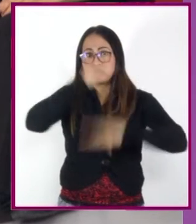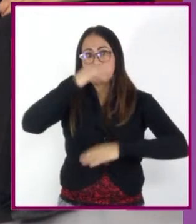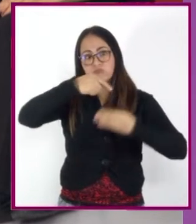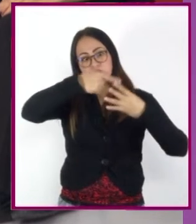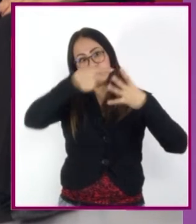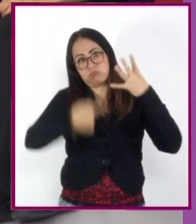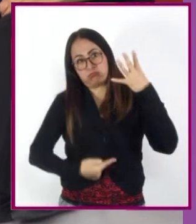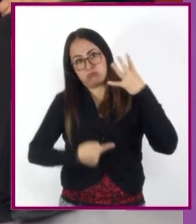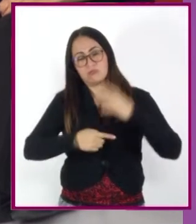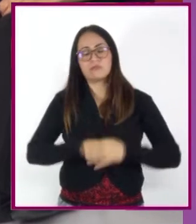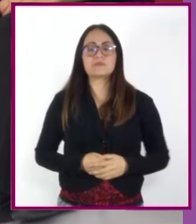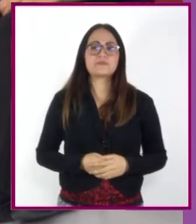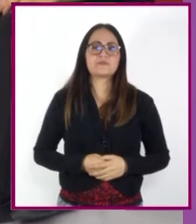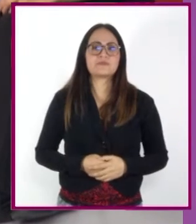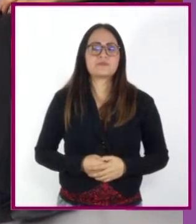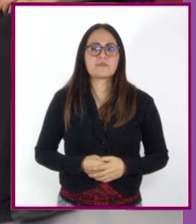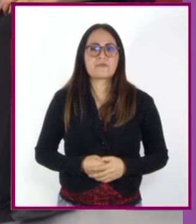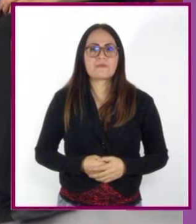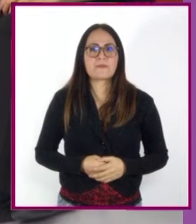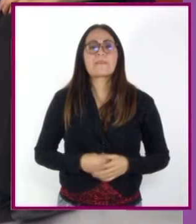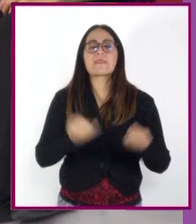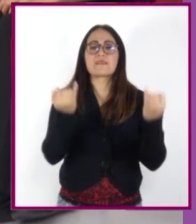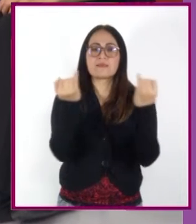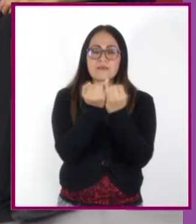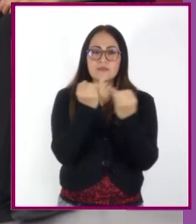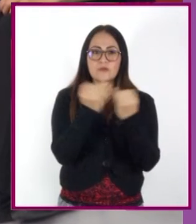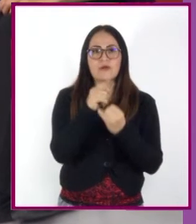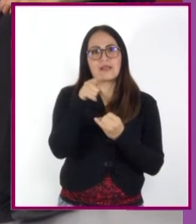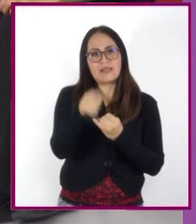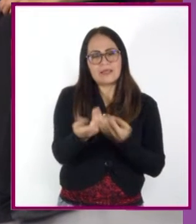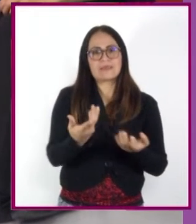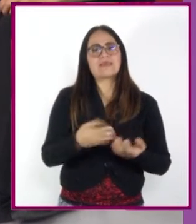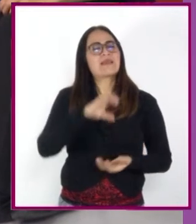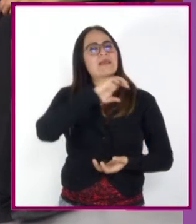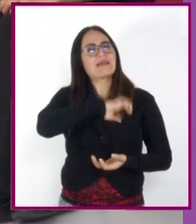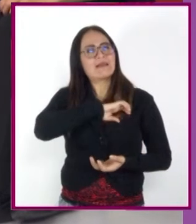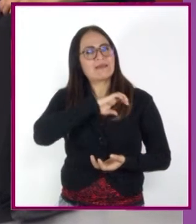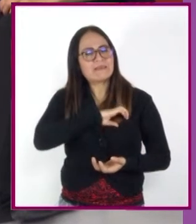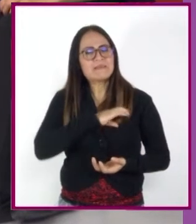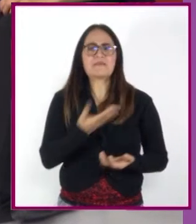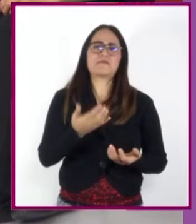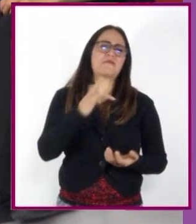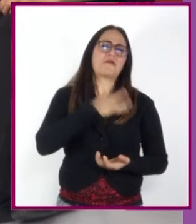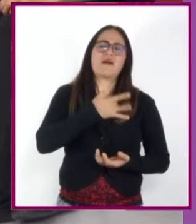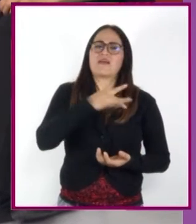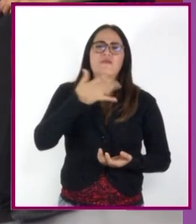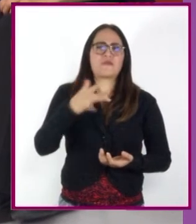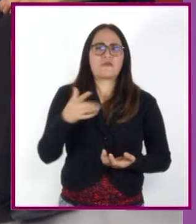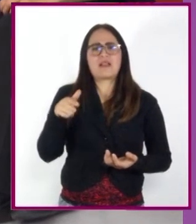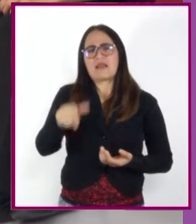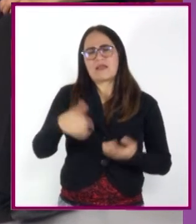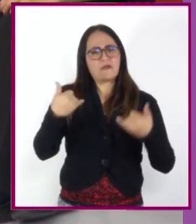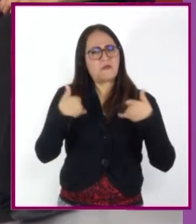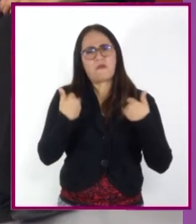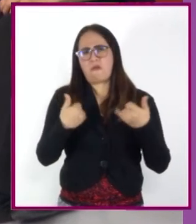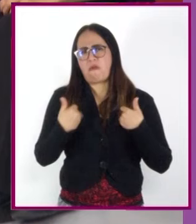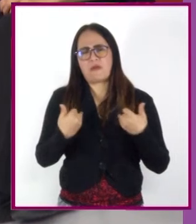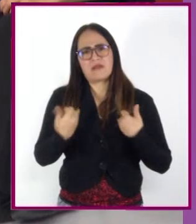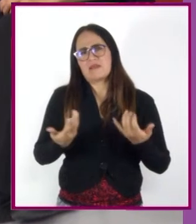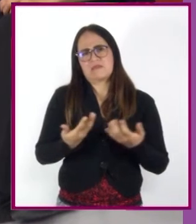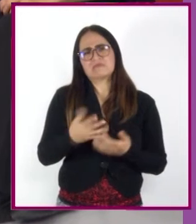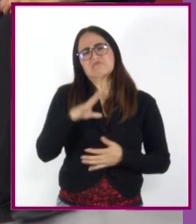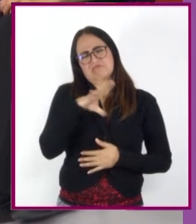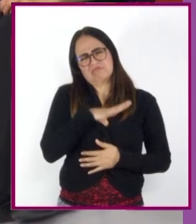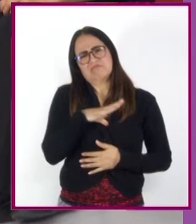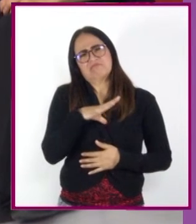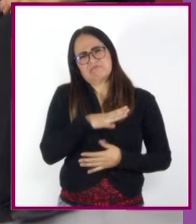Corresponde ahora hablar de los afectos y enamoramientos que como adolescentes y personas tenemos, situación